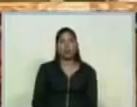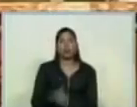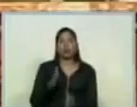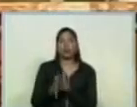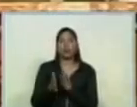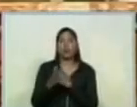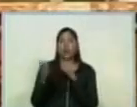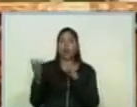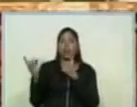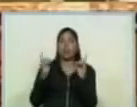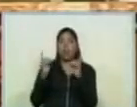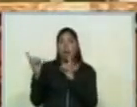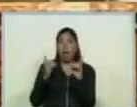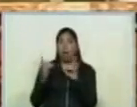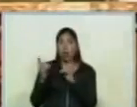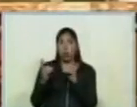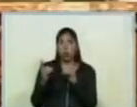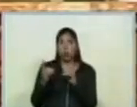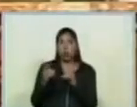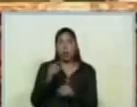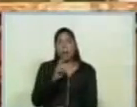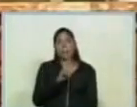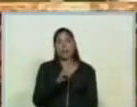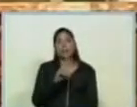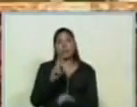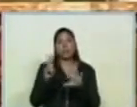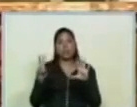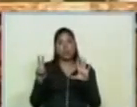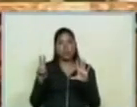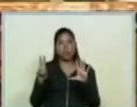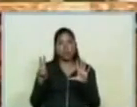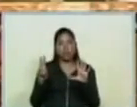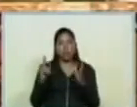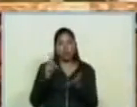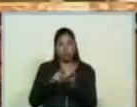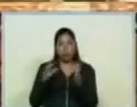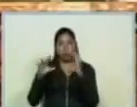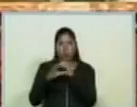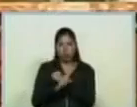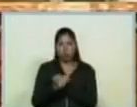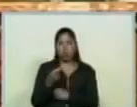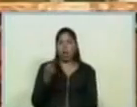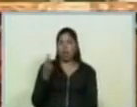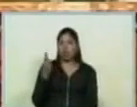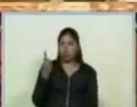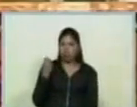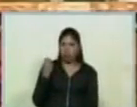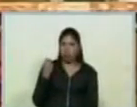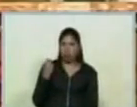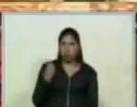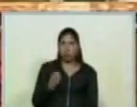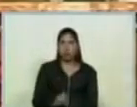diálogo convocadas para el 27, estuvieron el 27 en la noche, estuvieron el día de ayer.